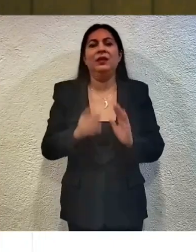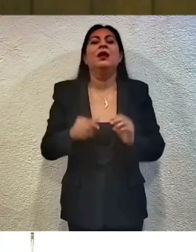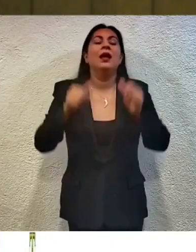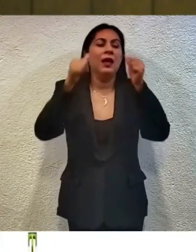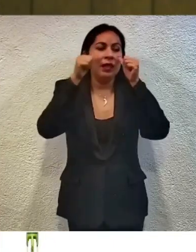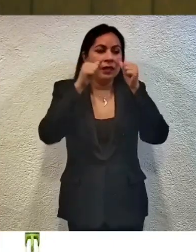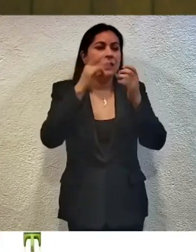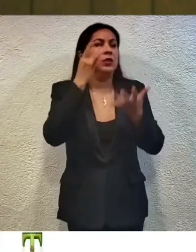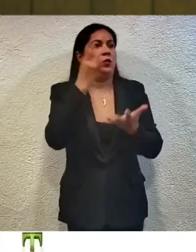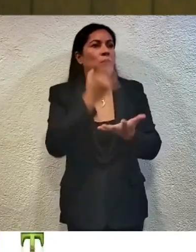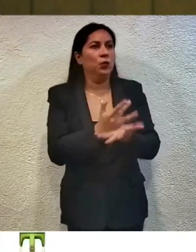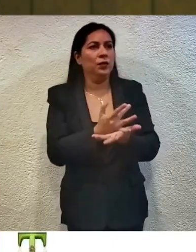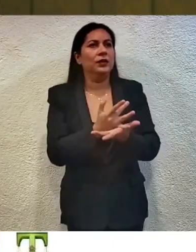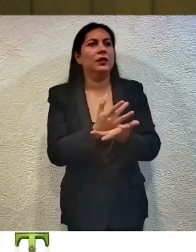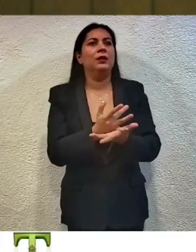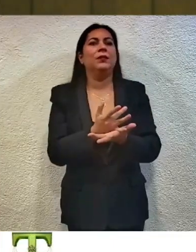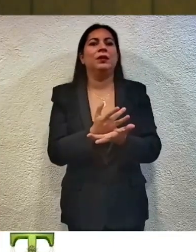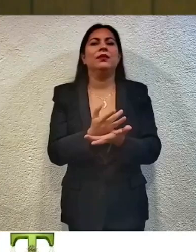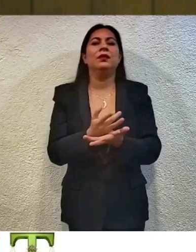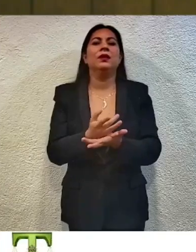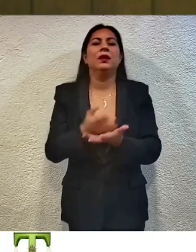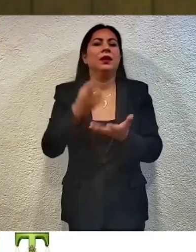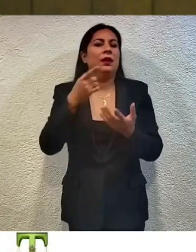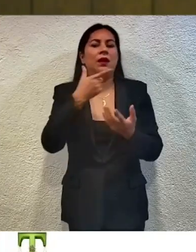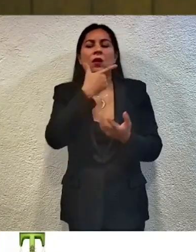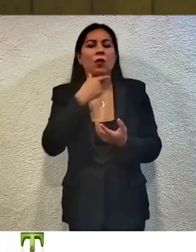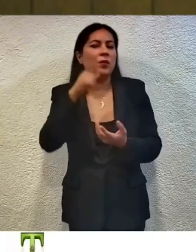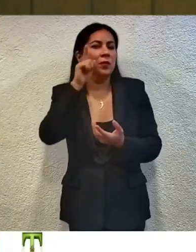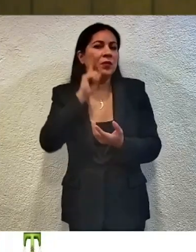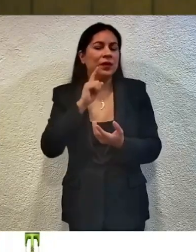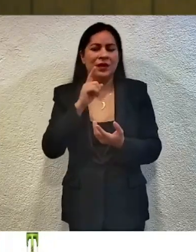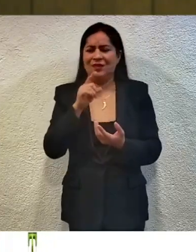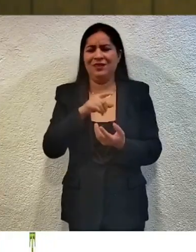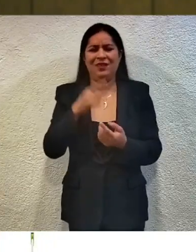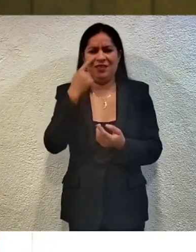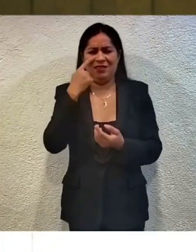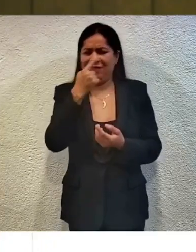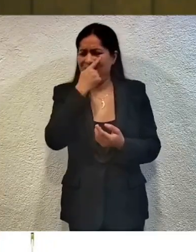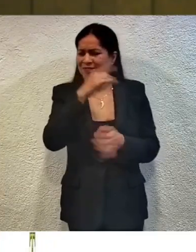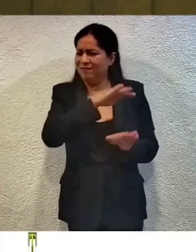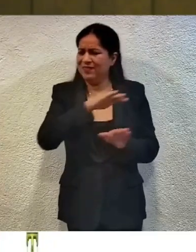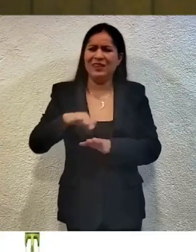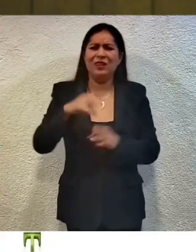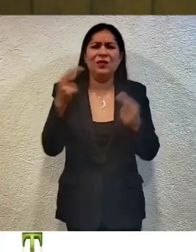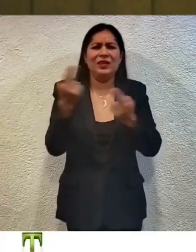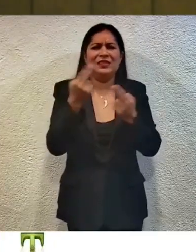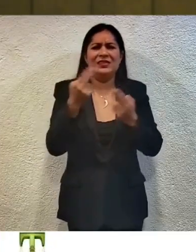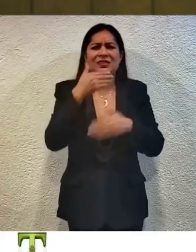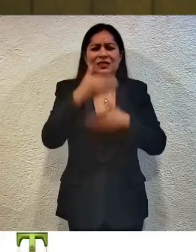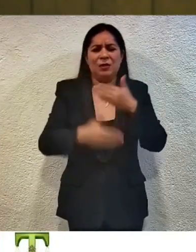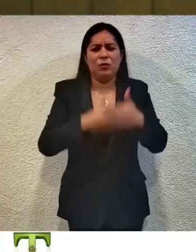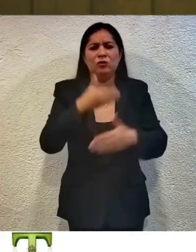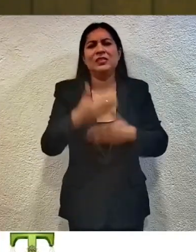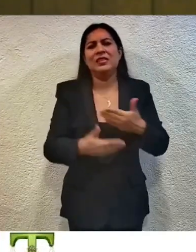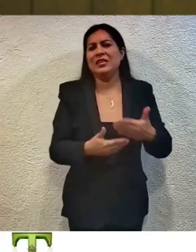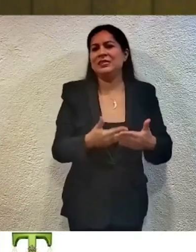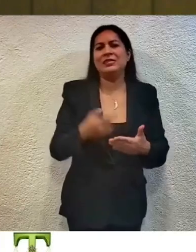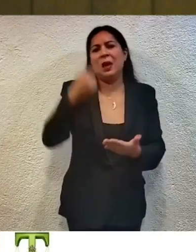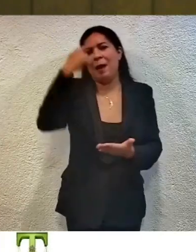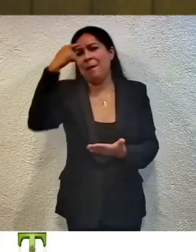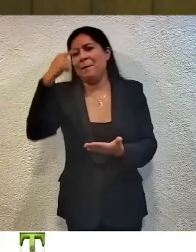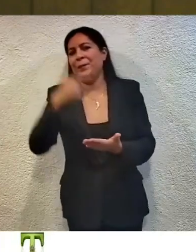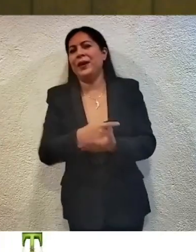atendiendo solamente al género de las personas, ni que dejen de observarse los requisitos de procedencia para